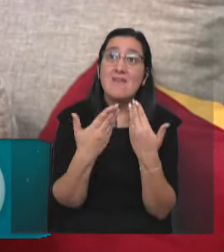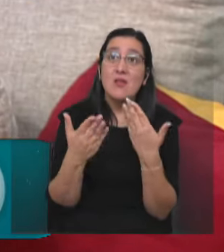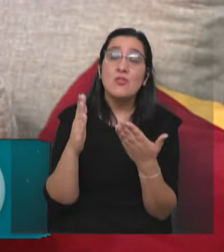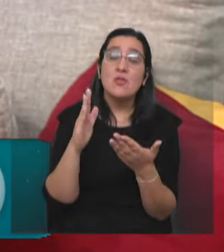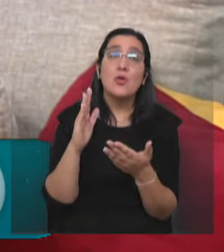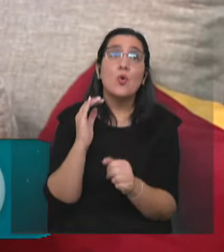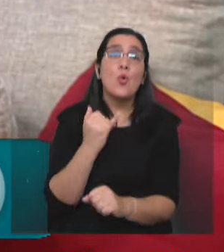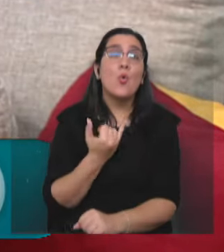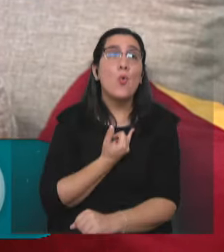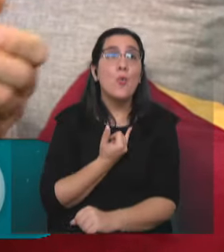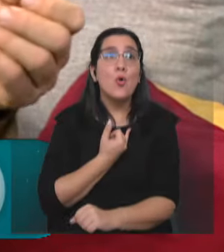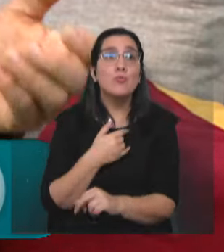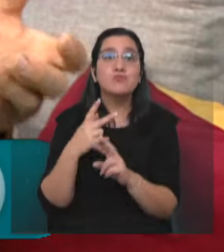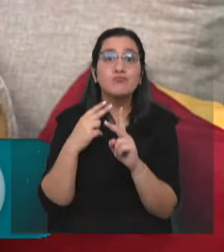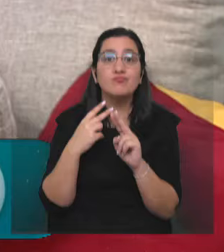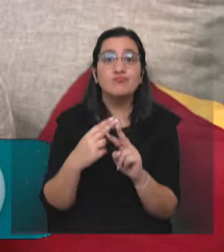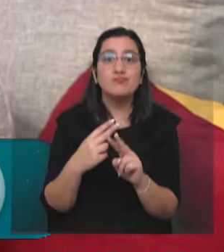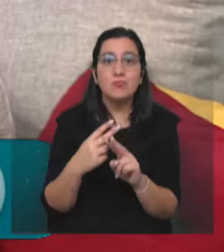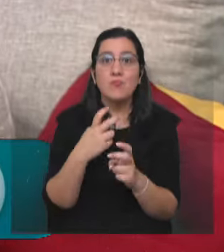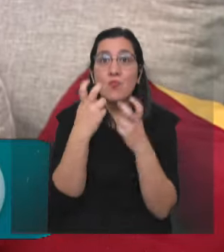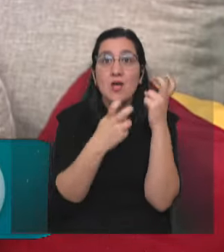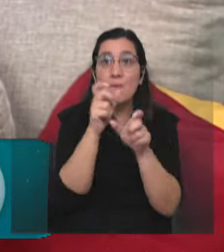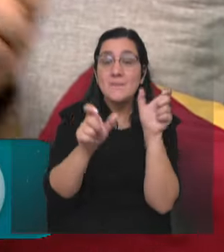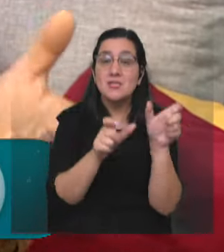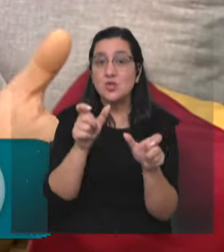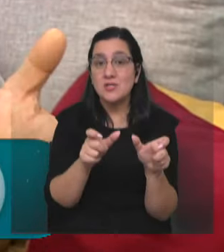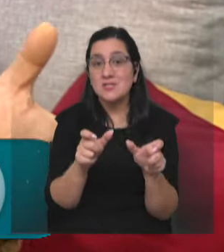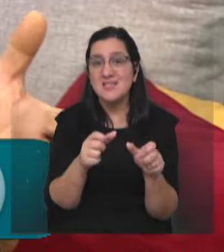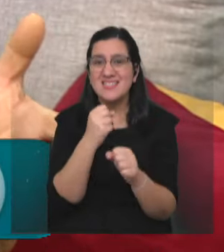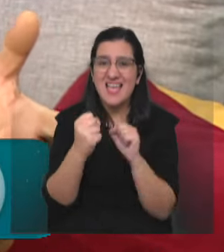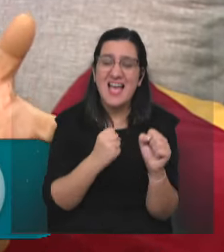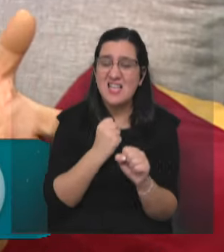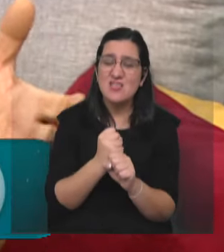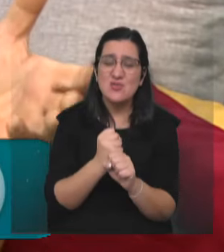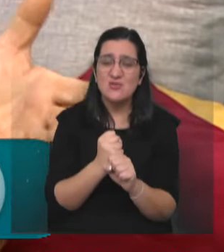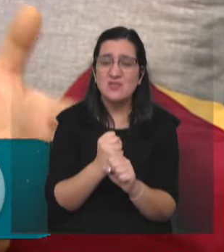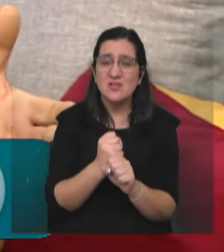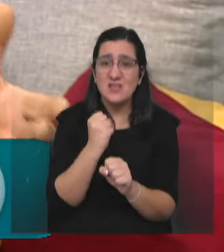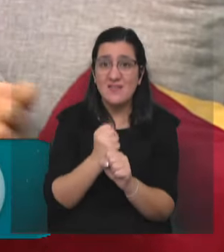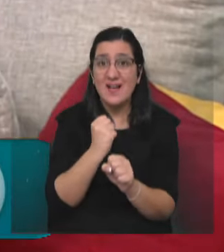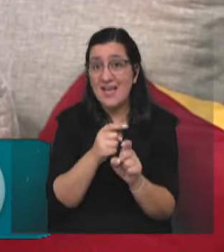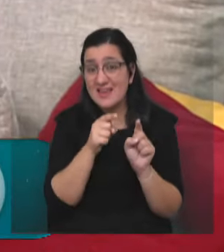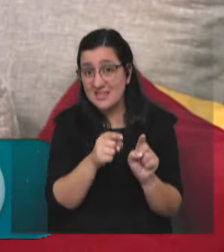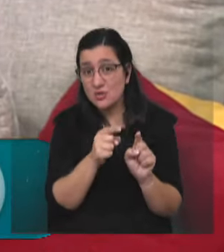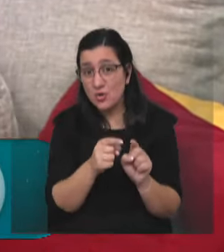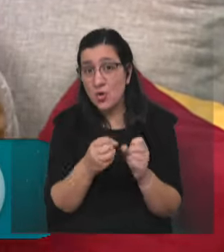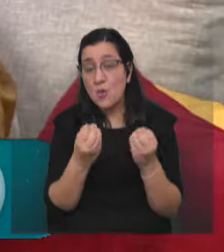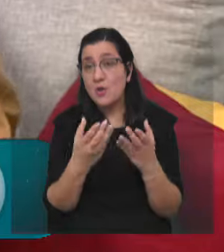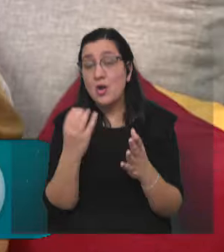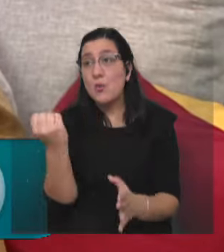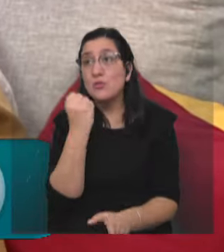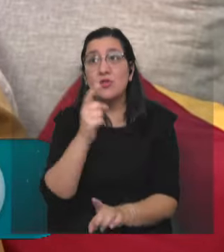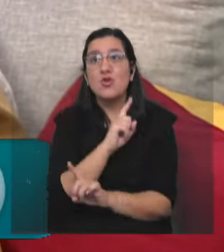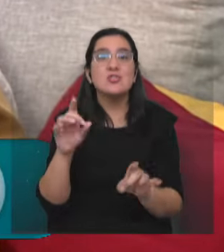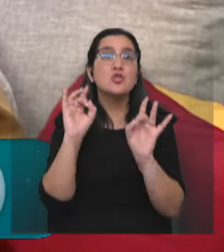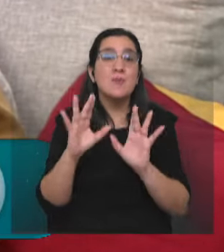sostenerse. O sea, buscaron gente que hace décadas que está en eso, para ver cómo, porque lo importante no es solo llegar